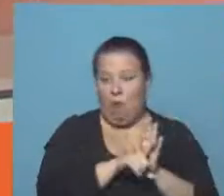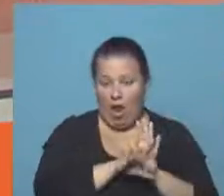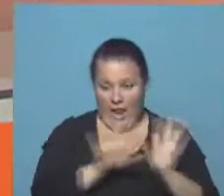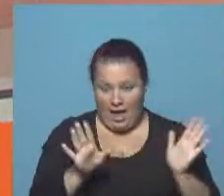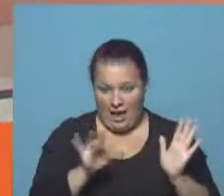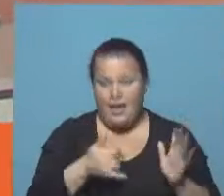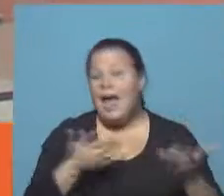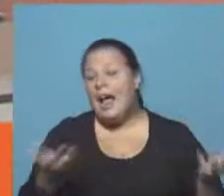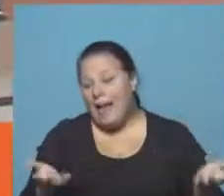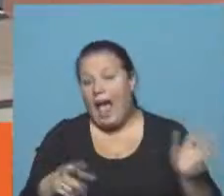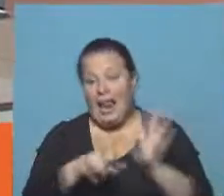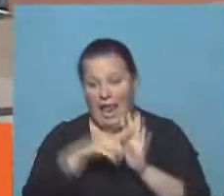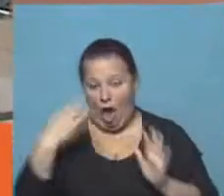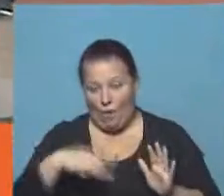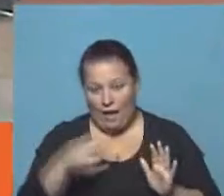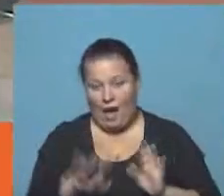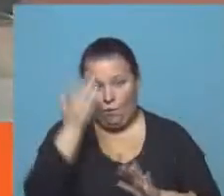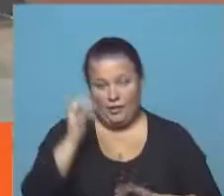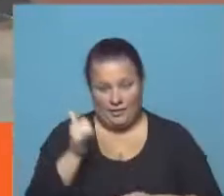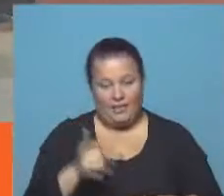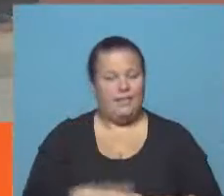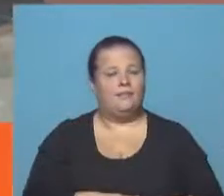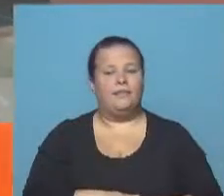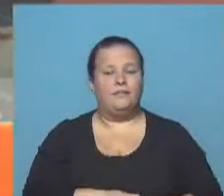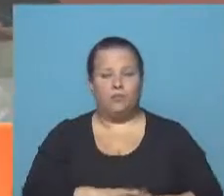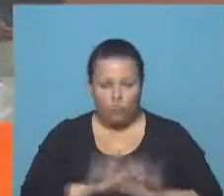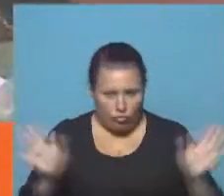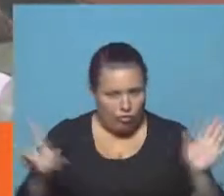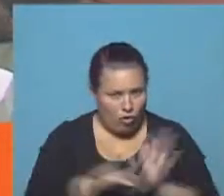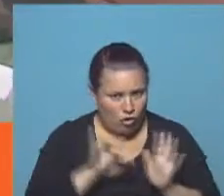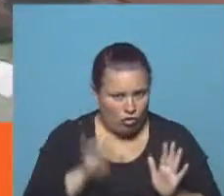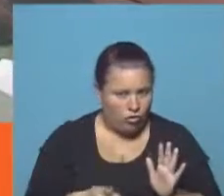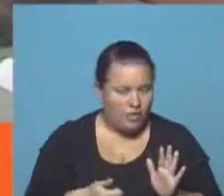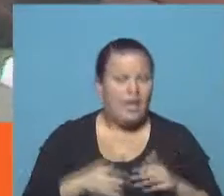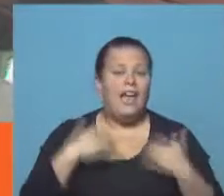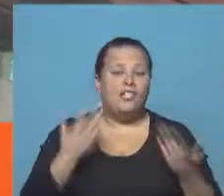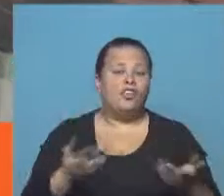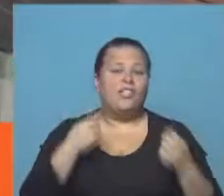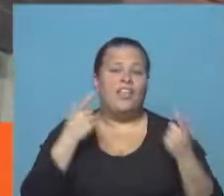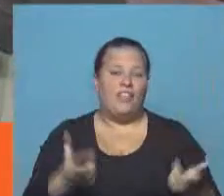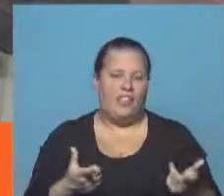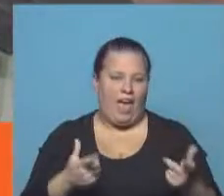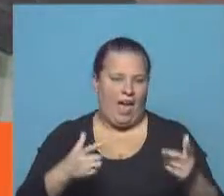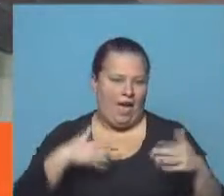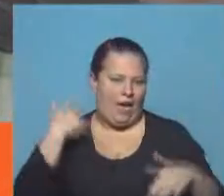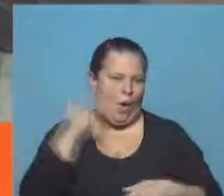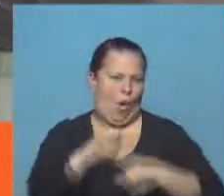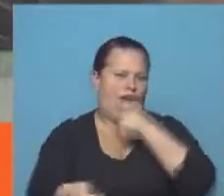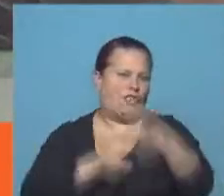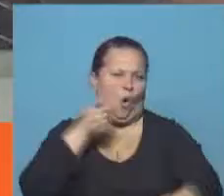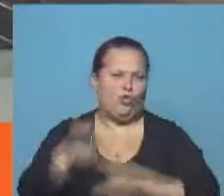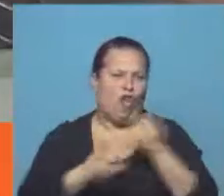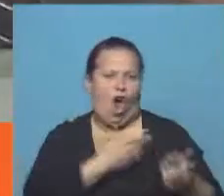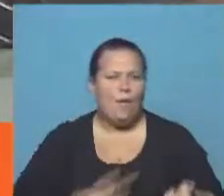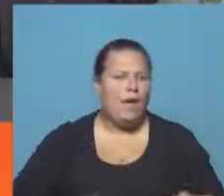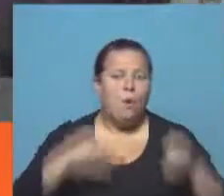jubilados. Por ley, era claro, por ley. No era por ley. La No movilidad era en jubilatoria. absoluto por ley. Sí, la movilidad Lo cual había jubilatoria 2 veces generado por año. una catarata de juicios contra el sistema,